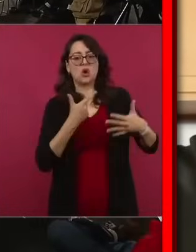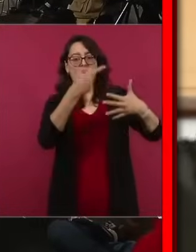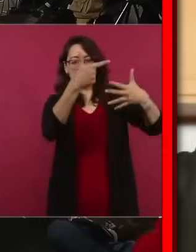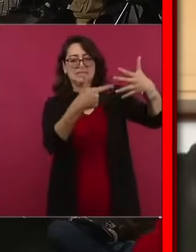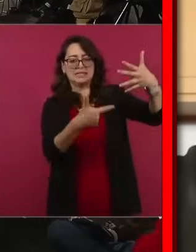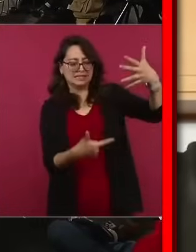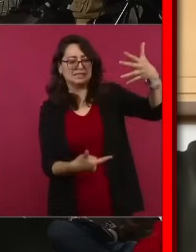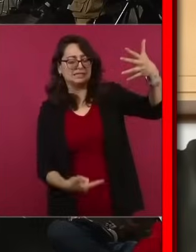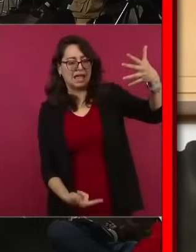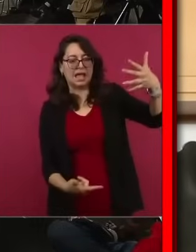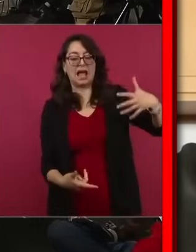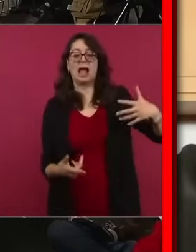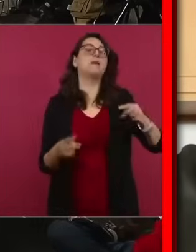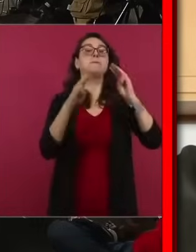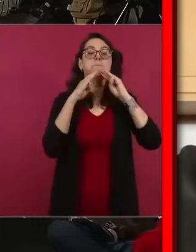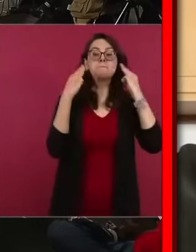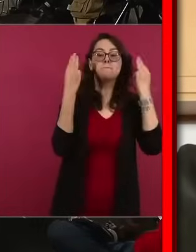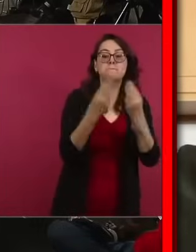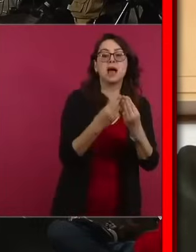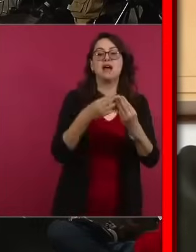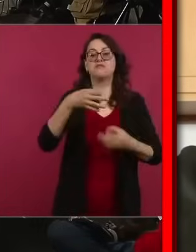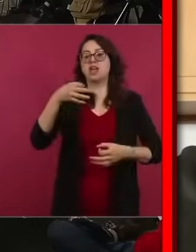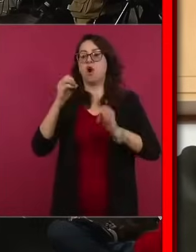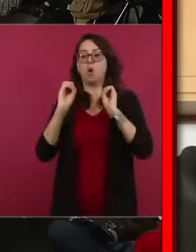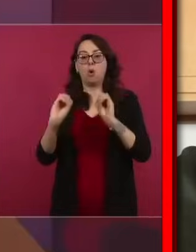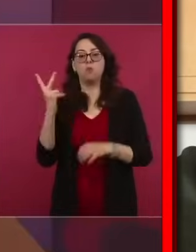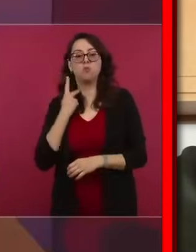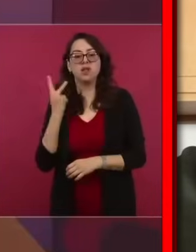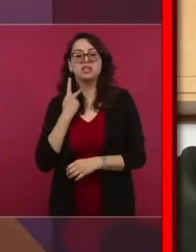Les puedo decir que en tres meses